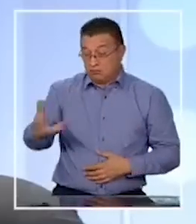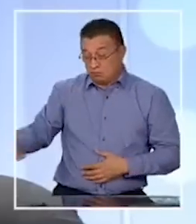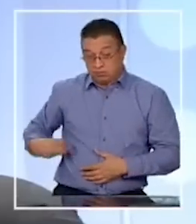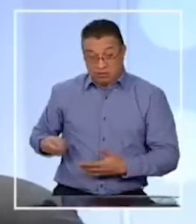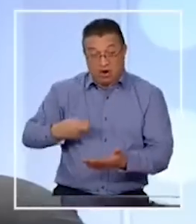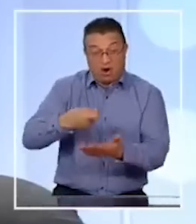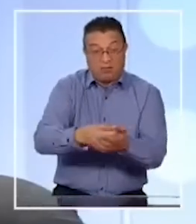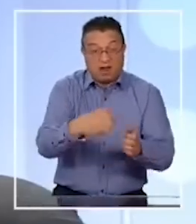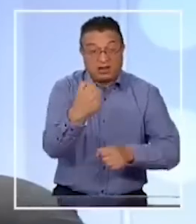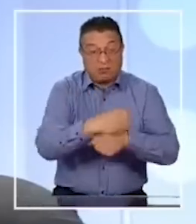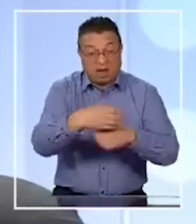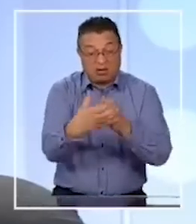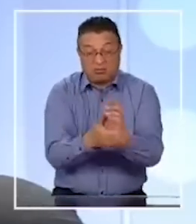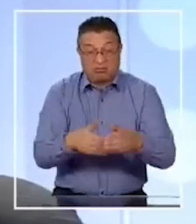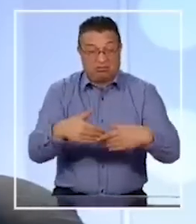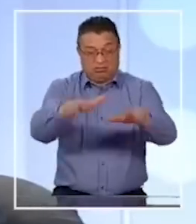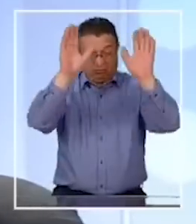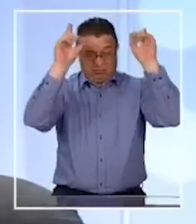presupuesto